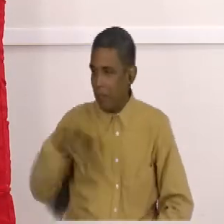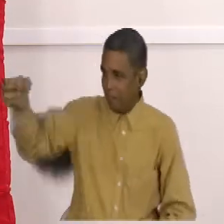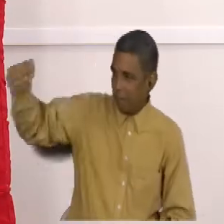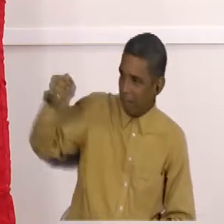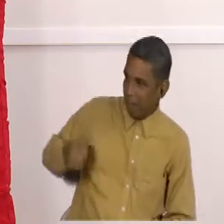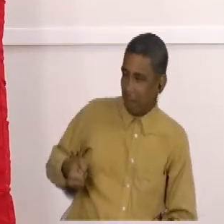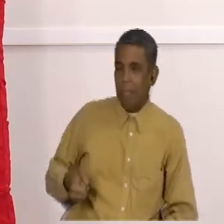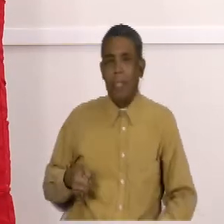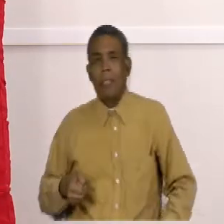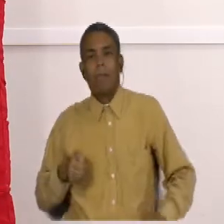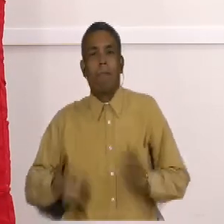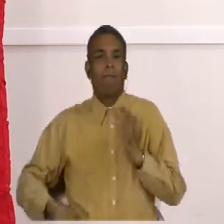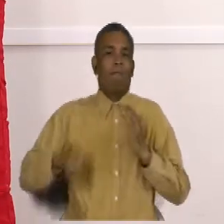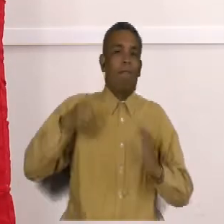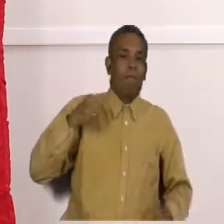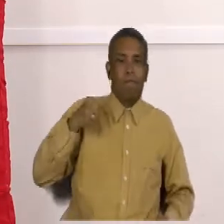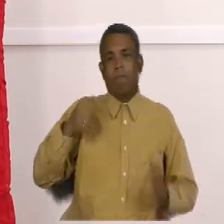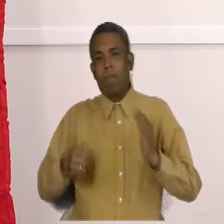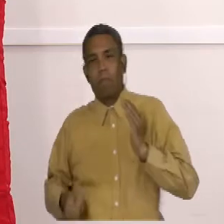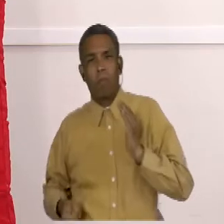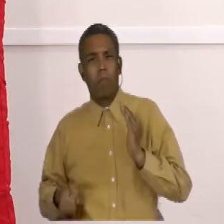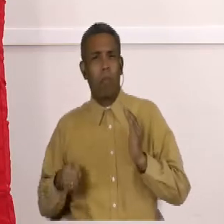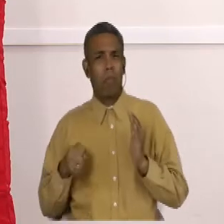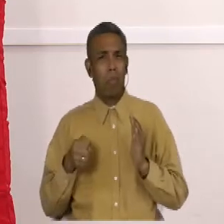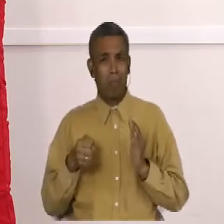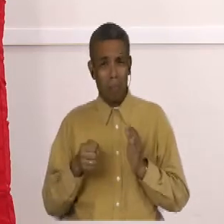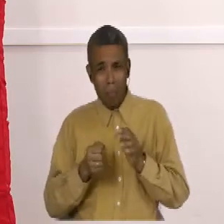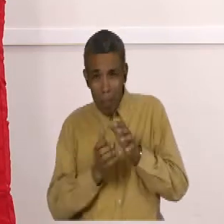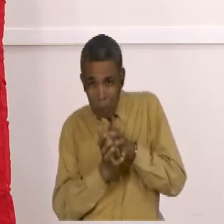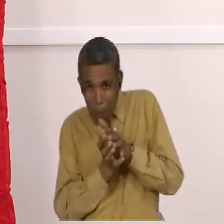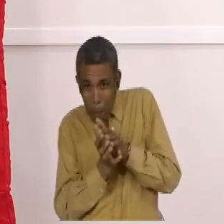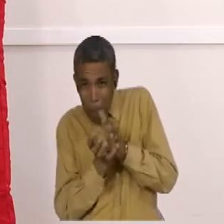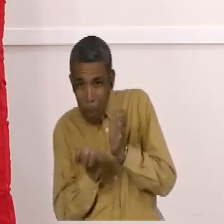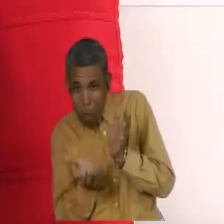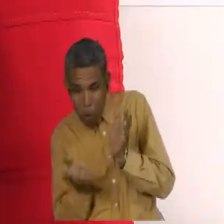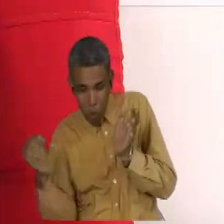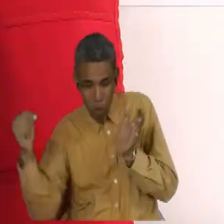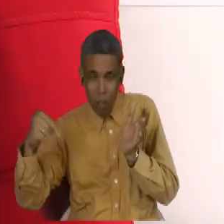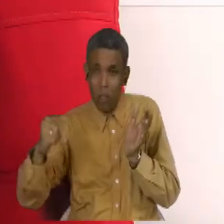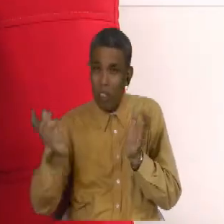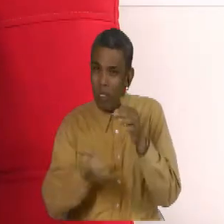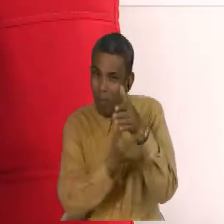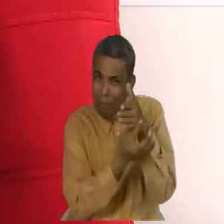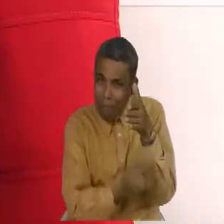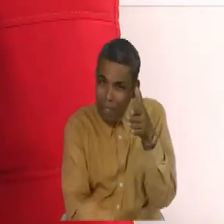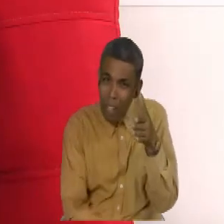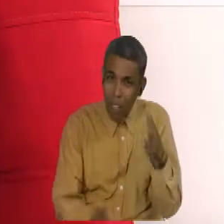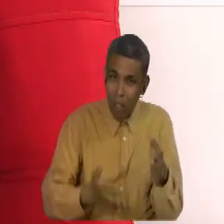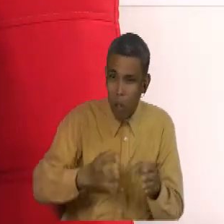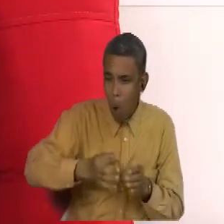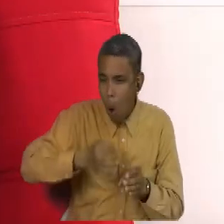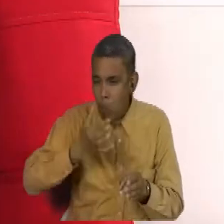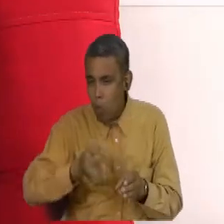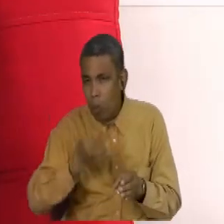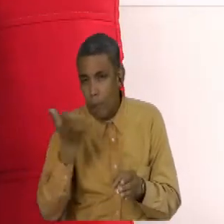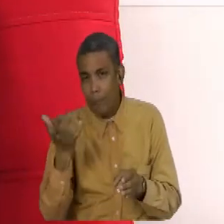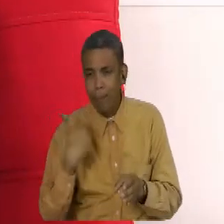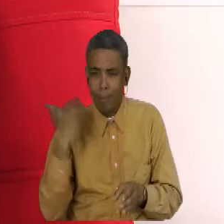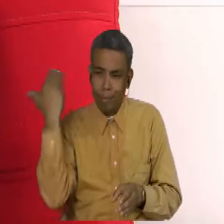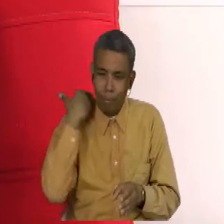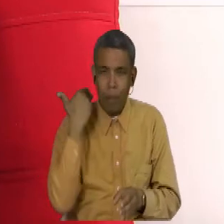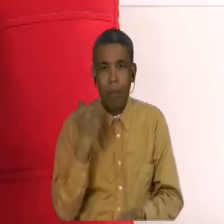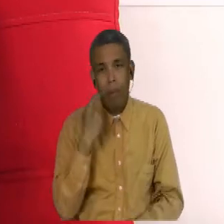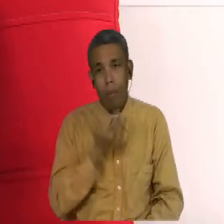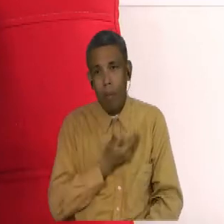ya satisfechos de haber comido calgueras, y esa es otra de las problemáticas. Pero eso es un problema y es una cuestión de cultura, y es una cuestión que se debe inculcar